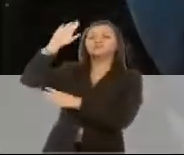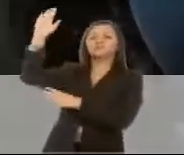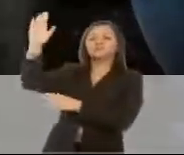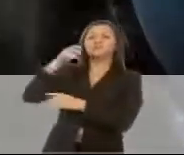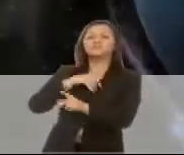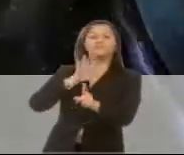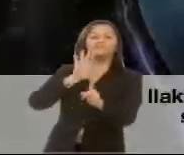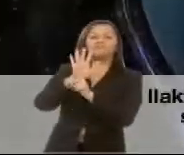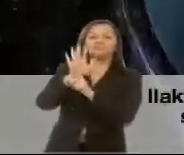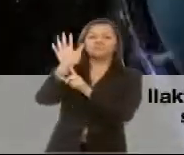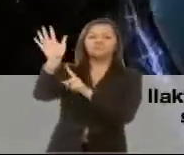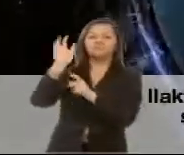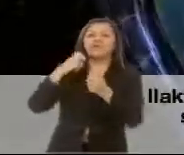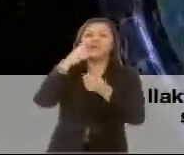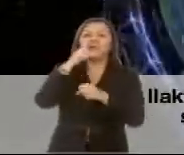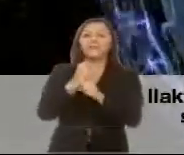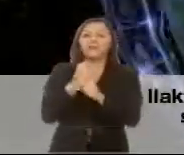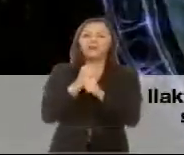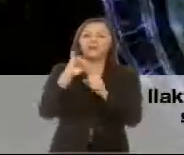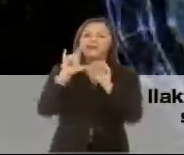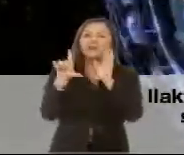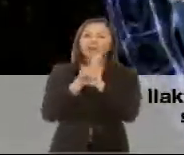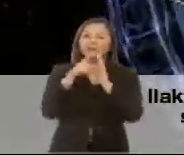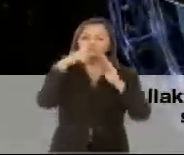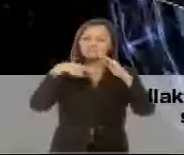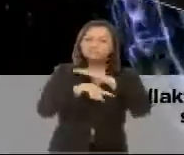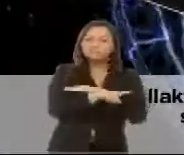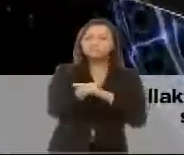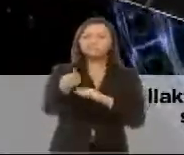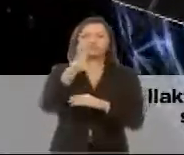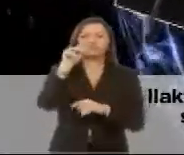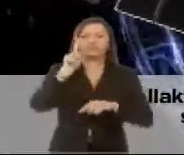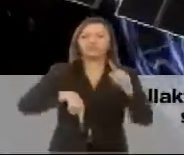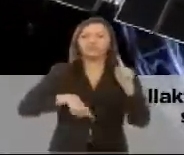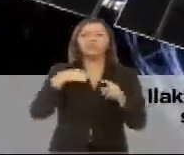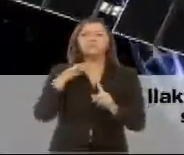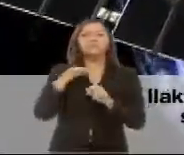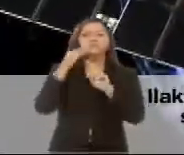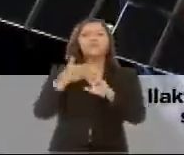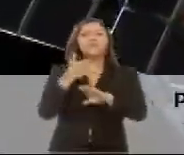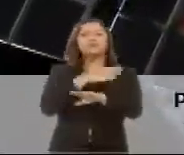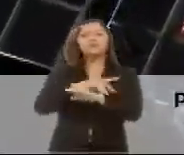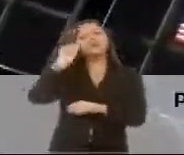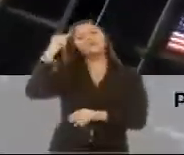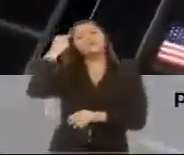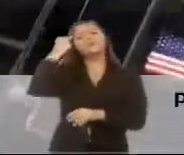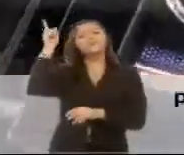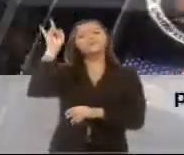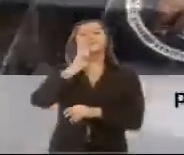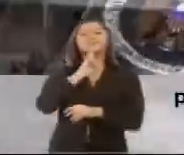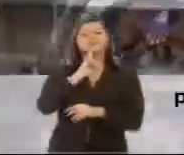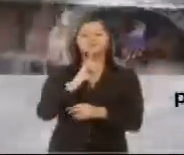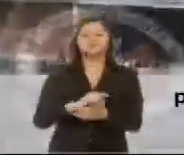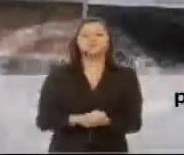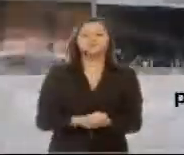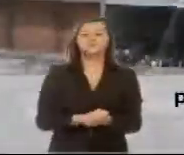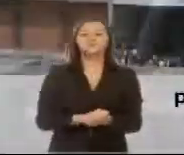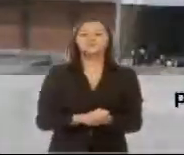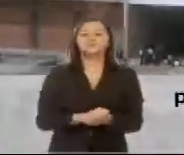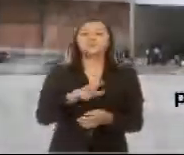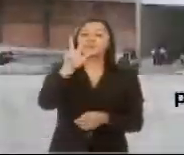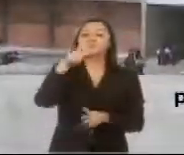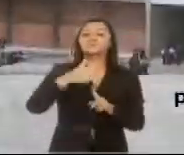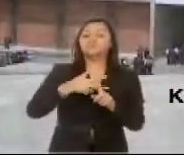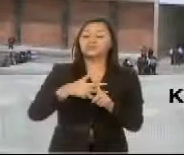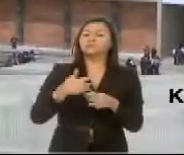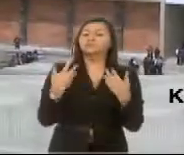Unidos, y rechazó el empleo ilegal e indiscriminado del espionaje, en especial el que habría realizado el gobierno de Estados Unidos.